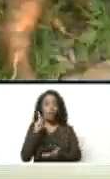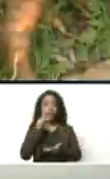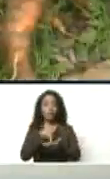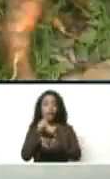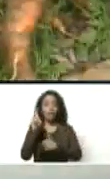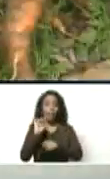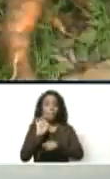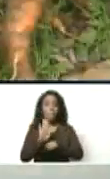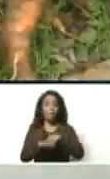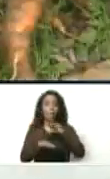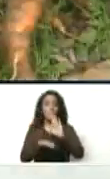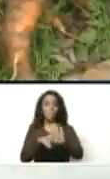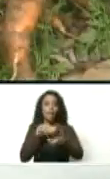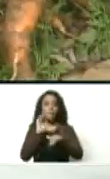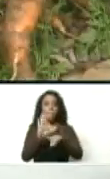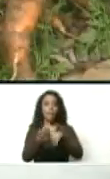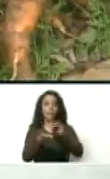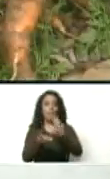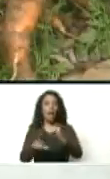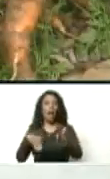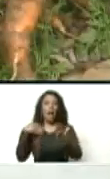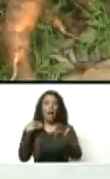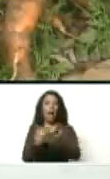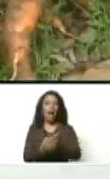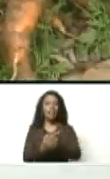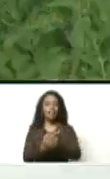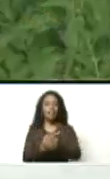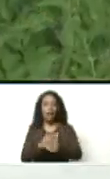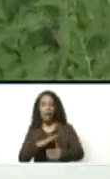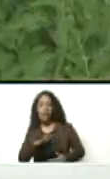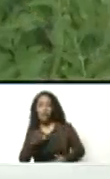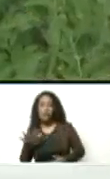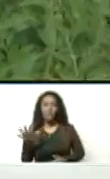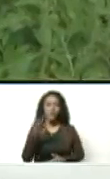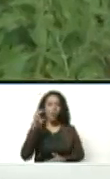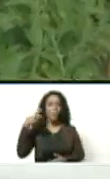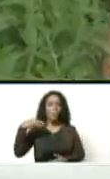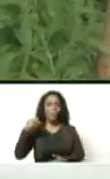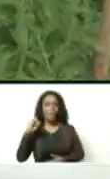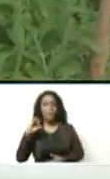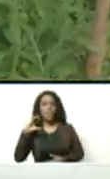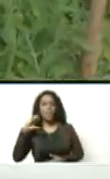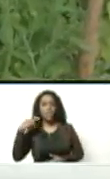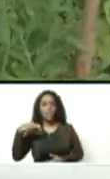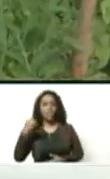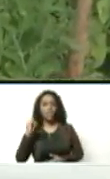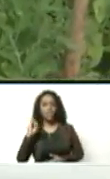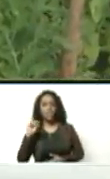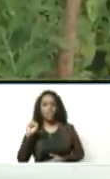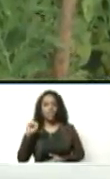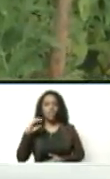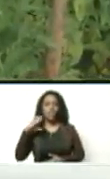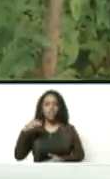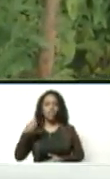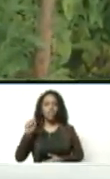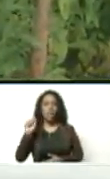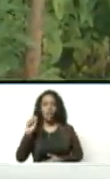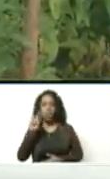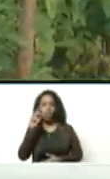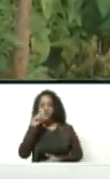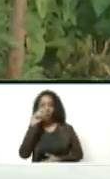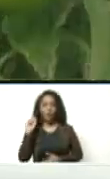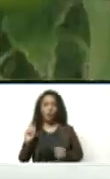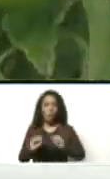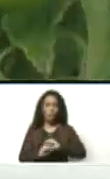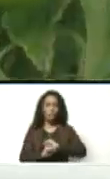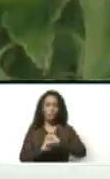pie hasta las faldas del volcán Pichincha hace 200 años. Y por